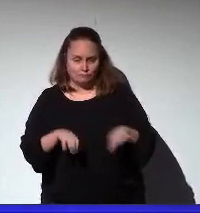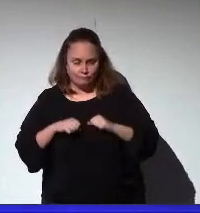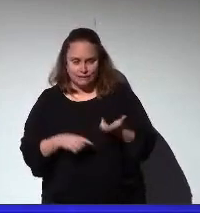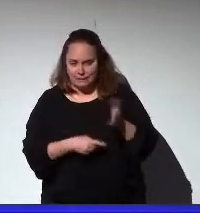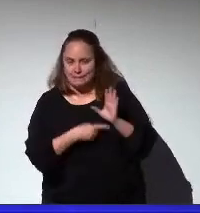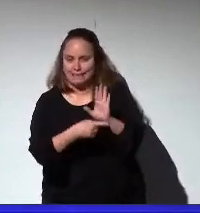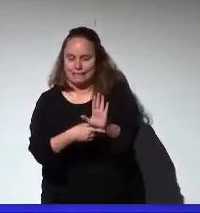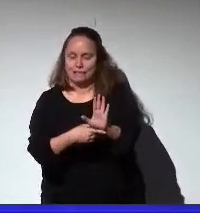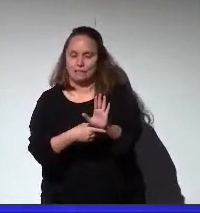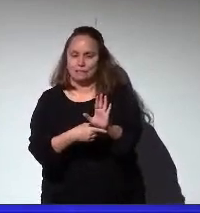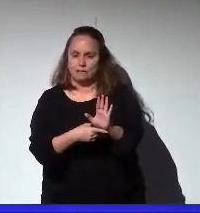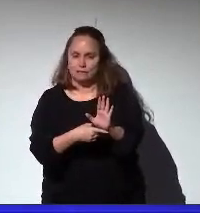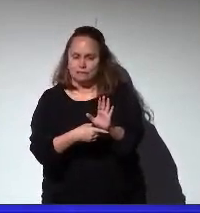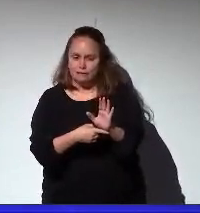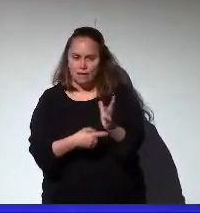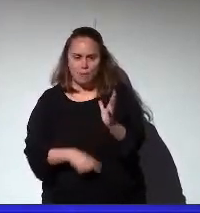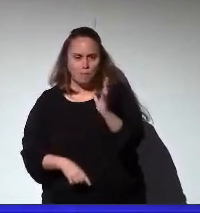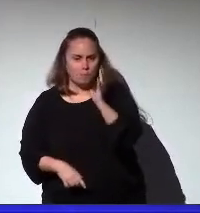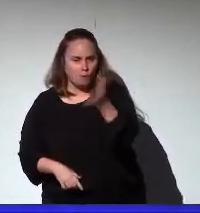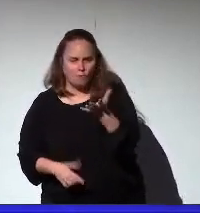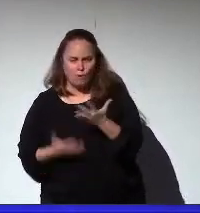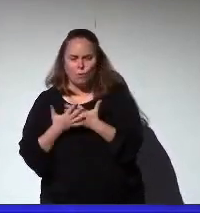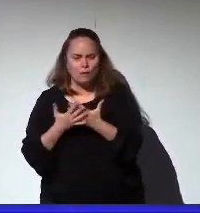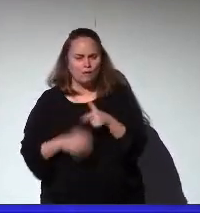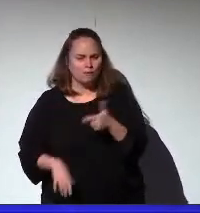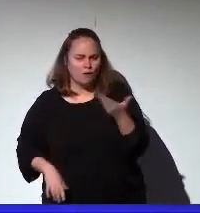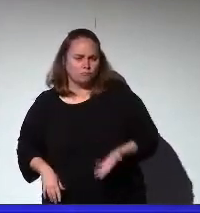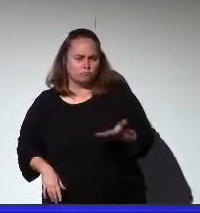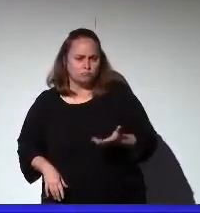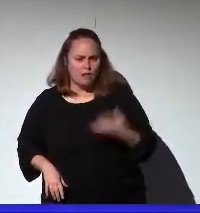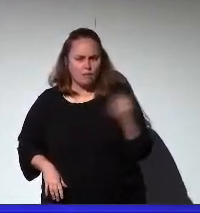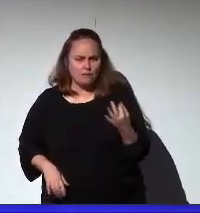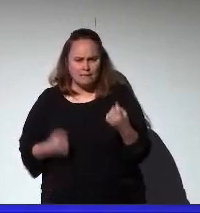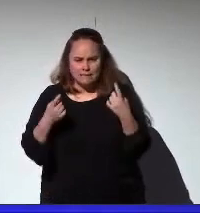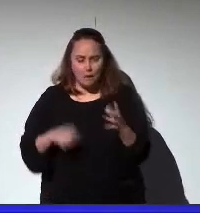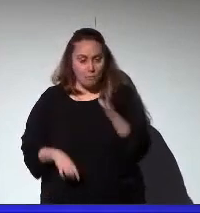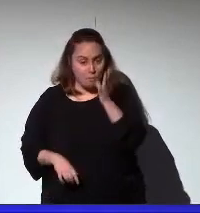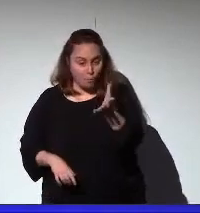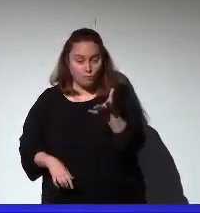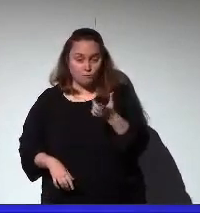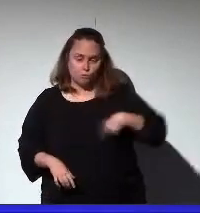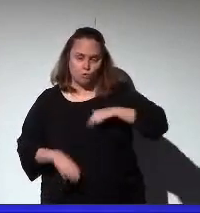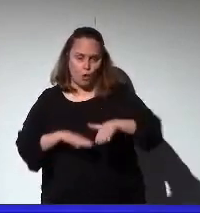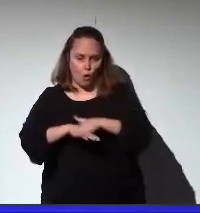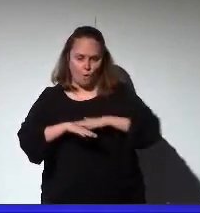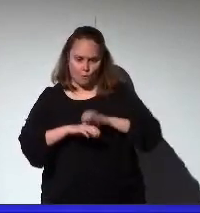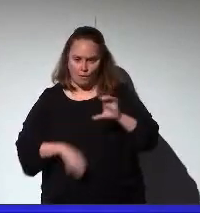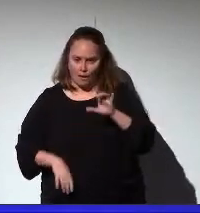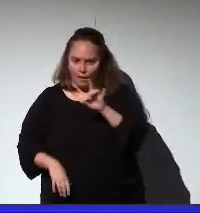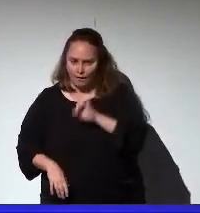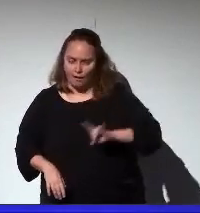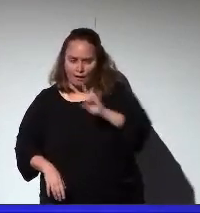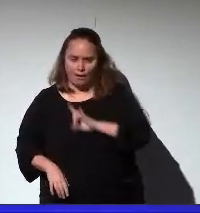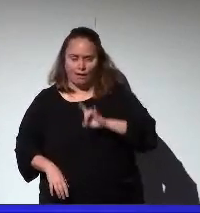explicamos de la necesidad del voluntariado. Nosotros tenemos claro desde el Gobierno autonómico, y en particular desde la Consejería de Derechos Sociales, que